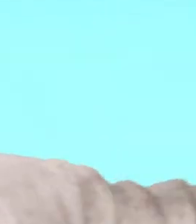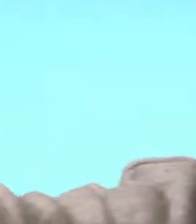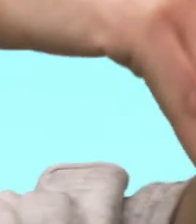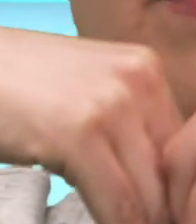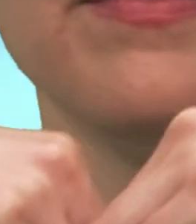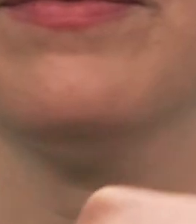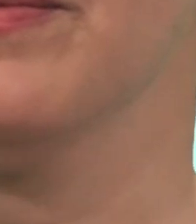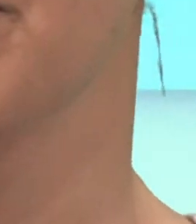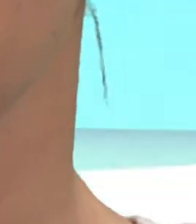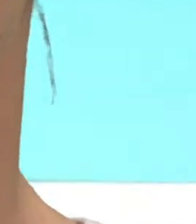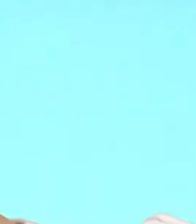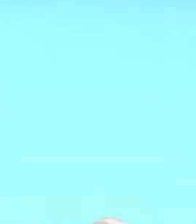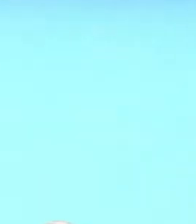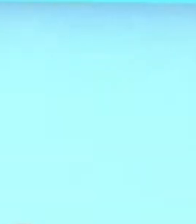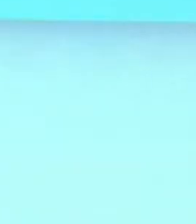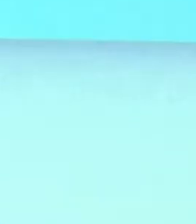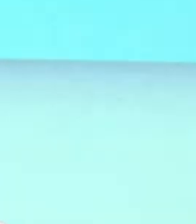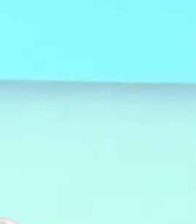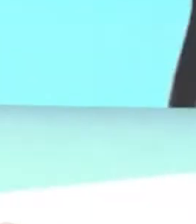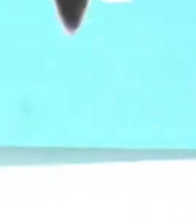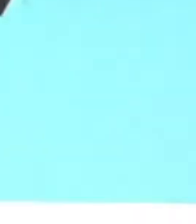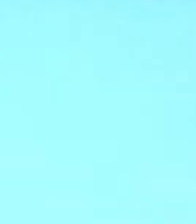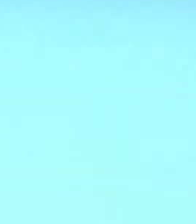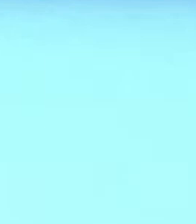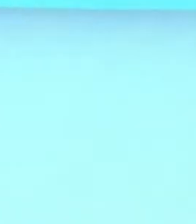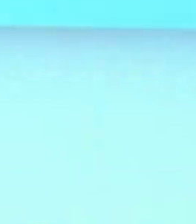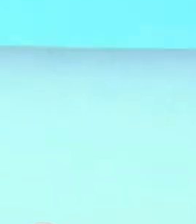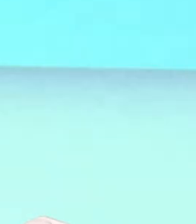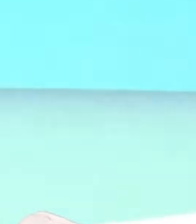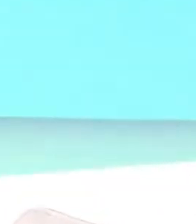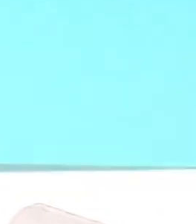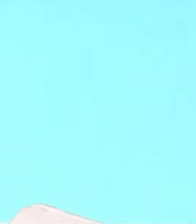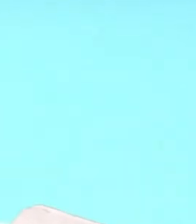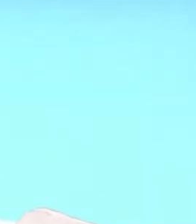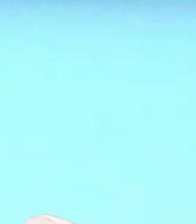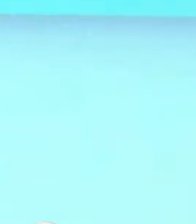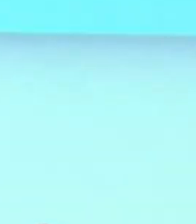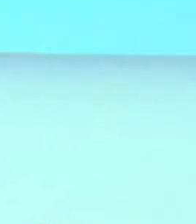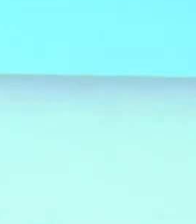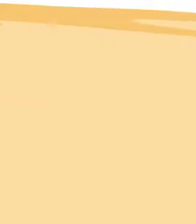Harere har har harere har har harere